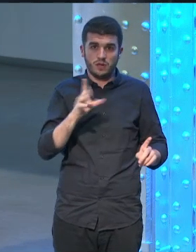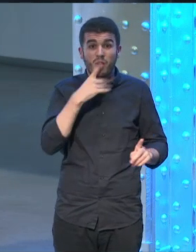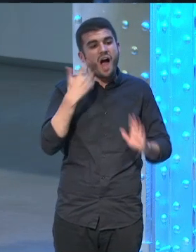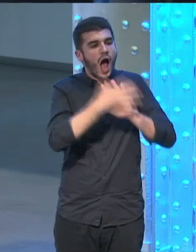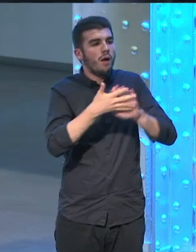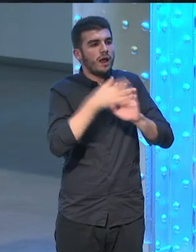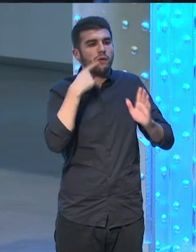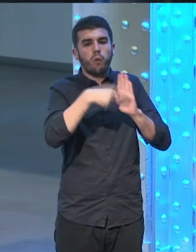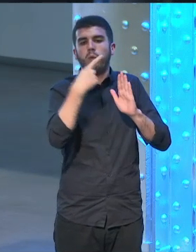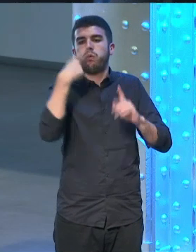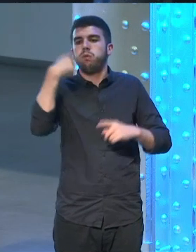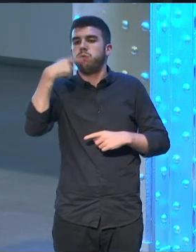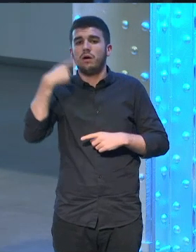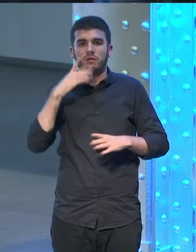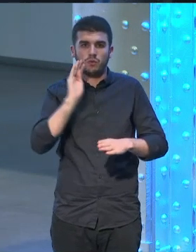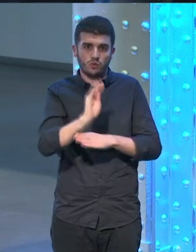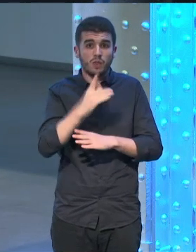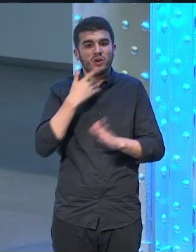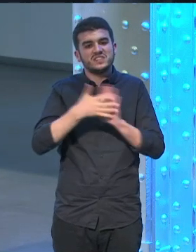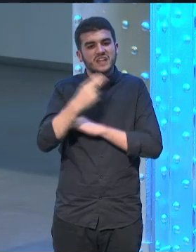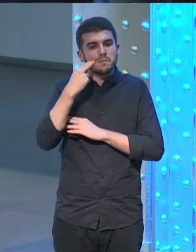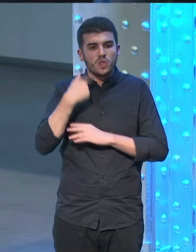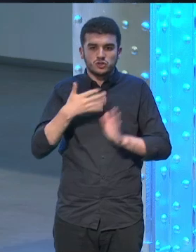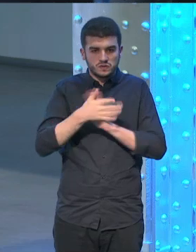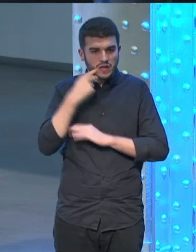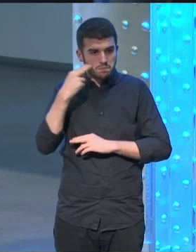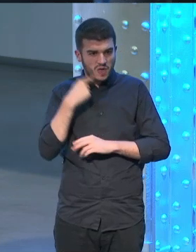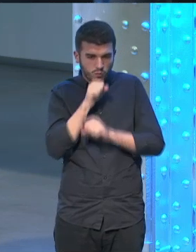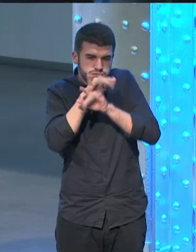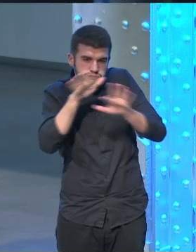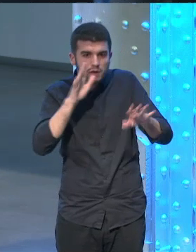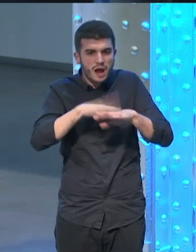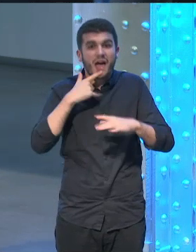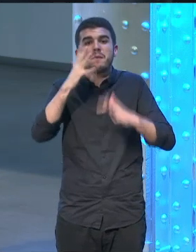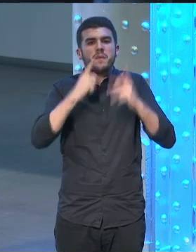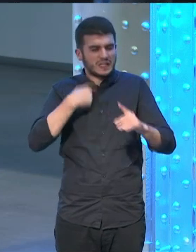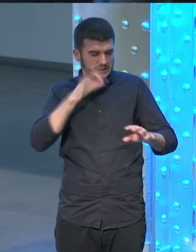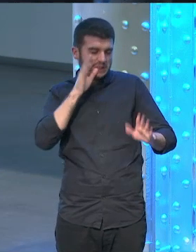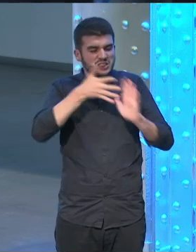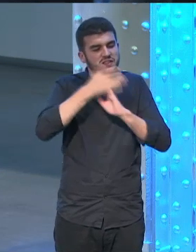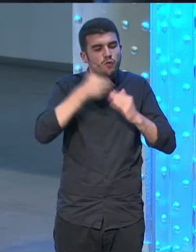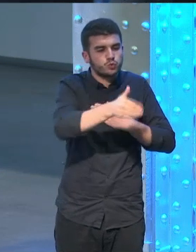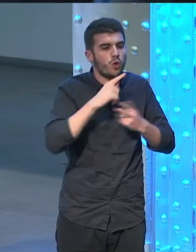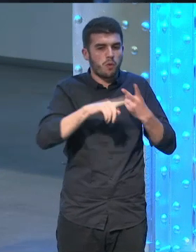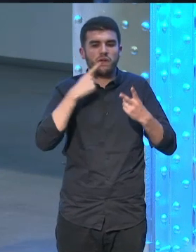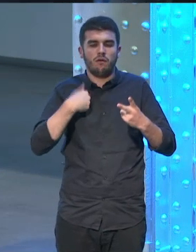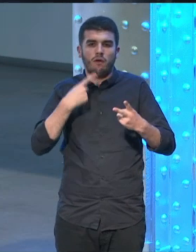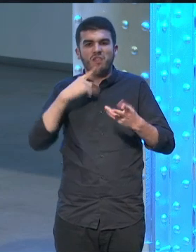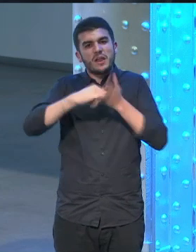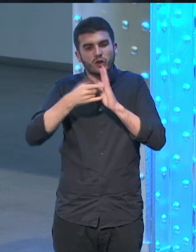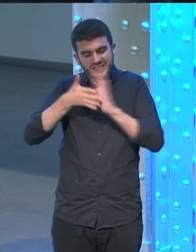e instauramos el miedo como arma. No podemos decir que las matemáticas son el futuro o que la tecnología es el futuro, porque al